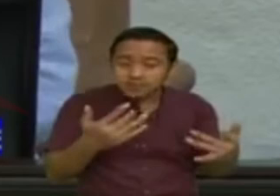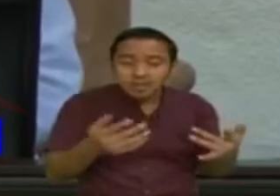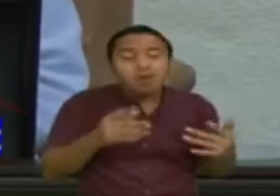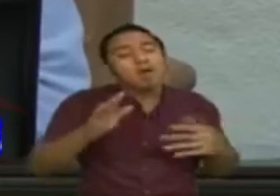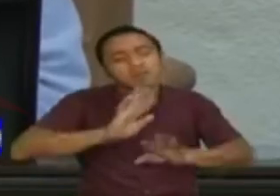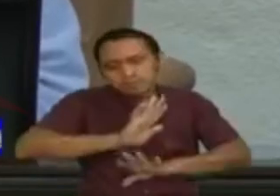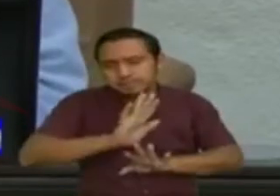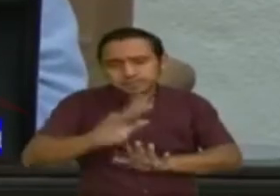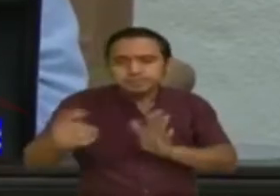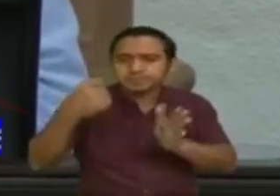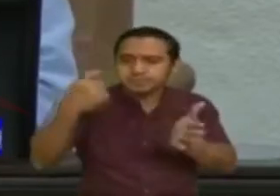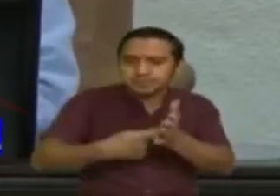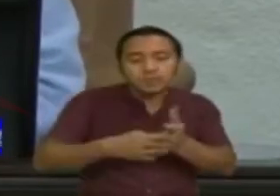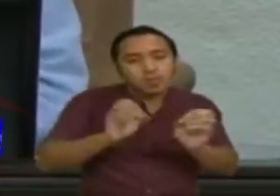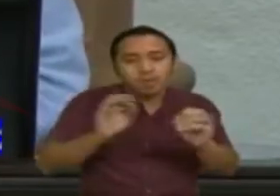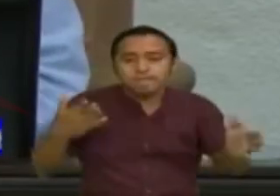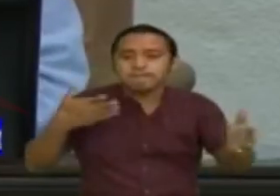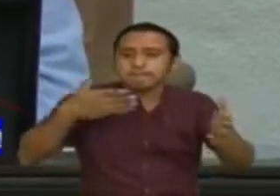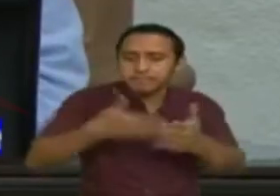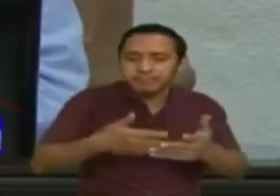estaba ilegal.